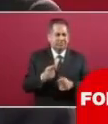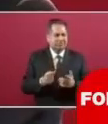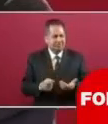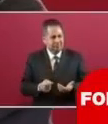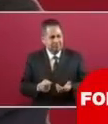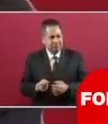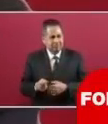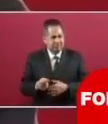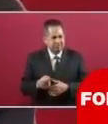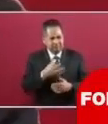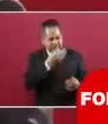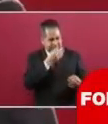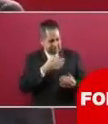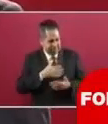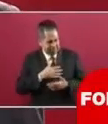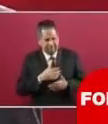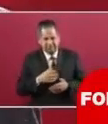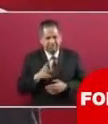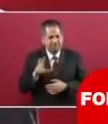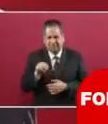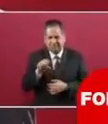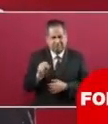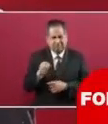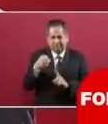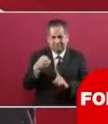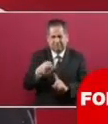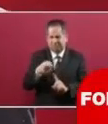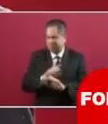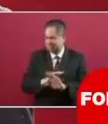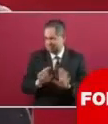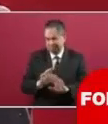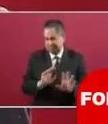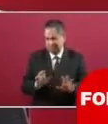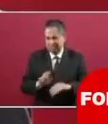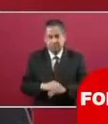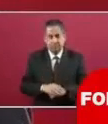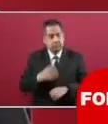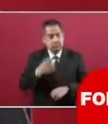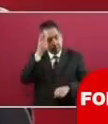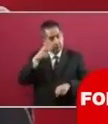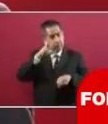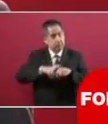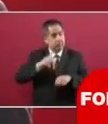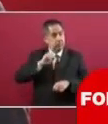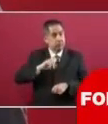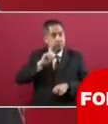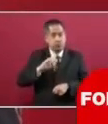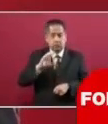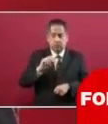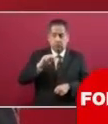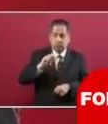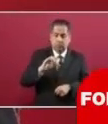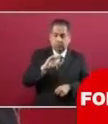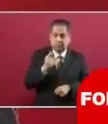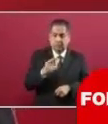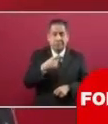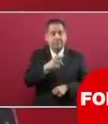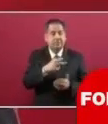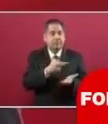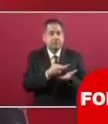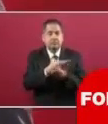Me informan que no es así. La directora del CONACYT, Premio Nacional